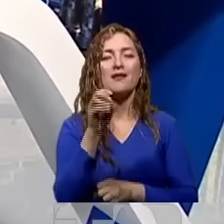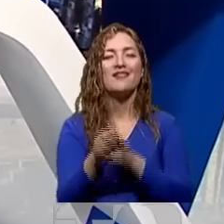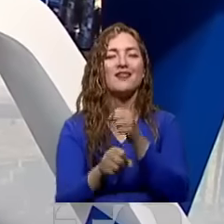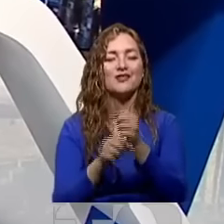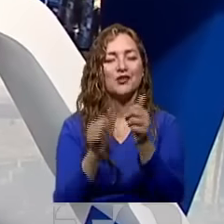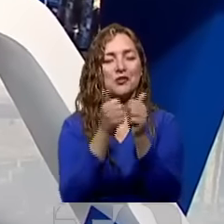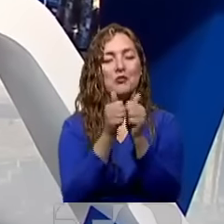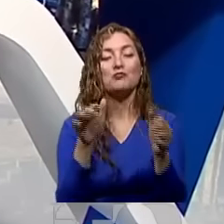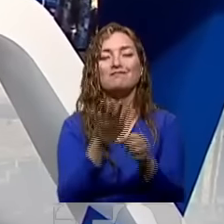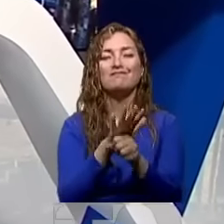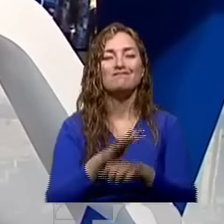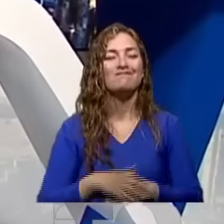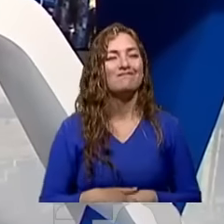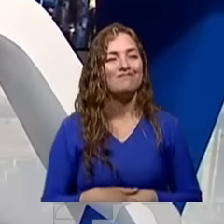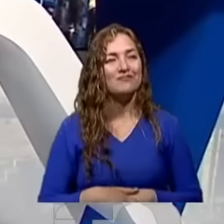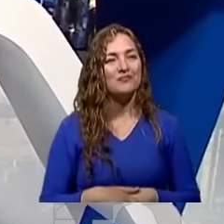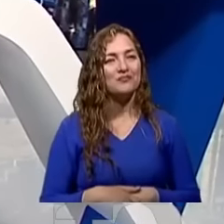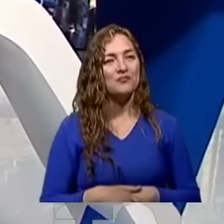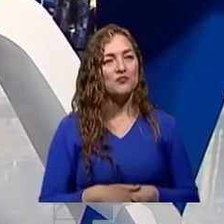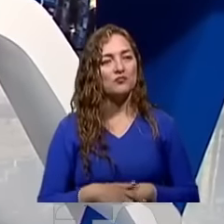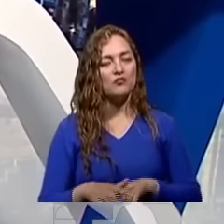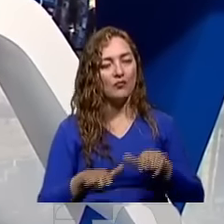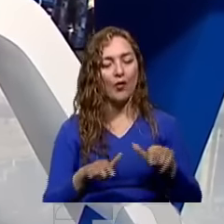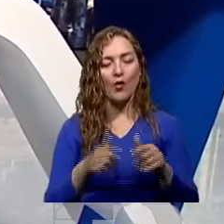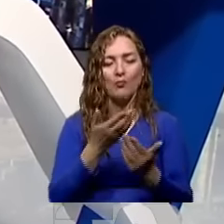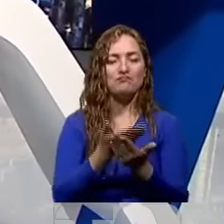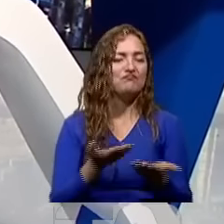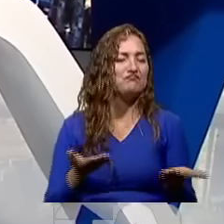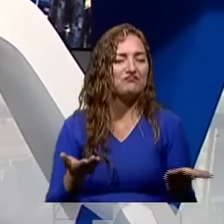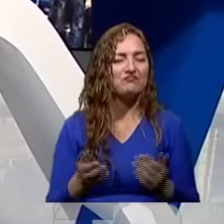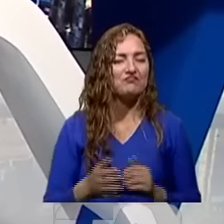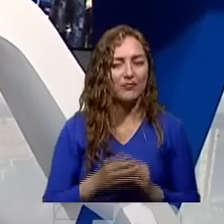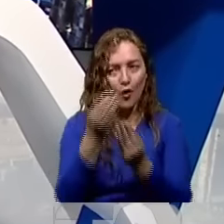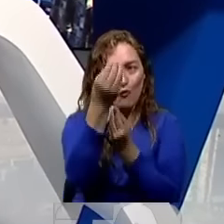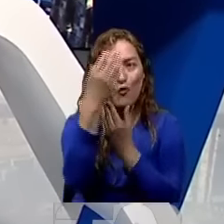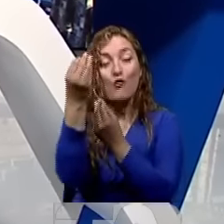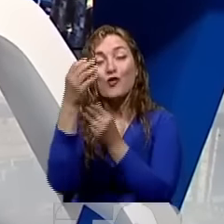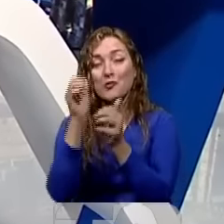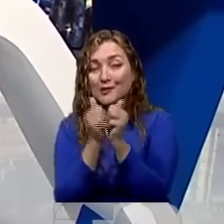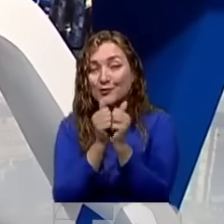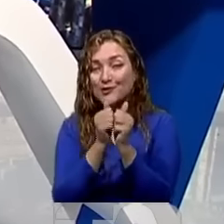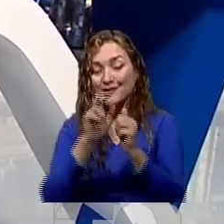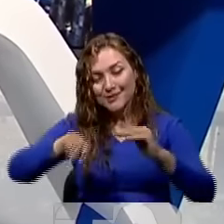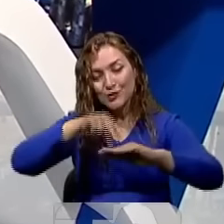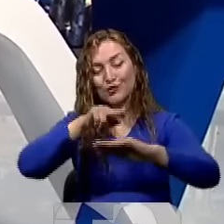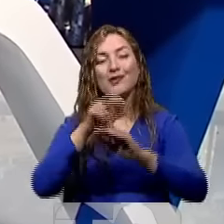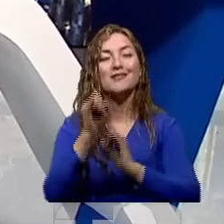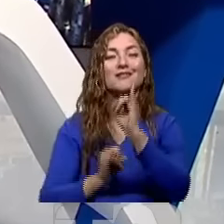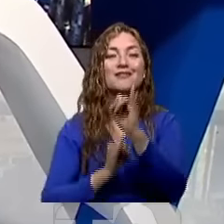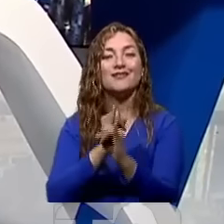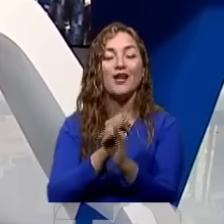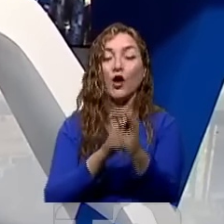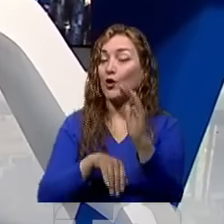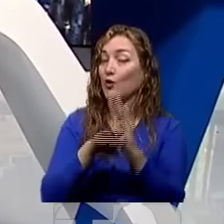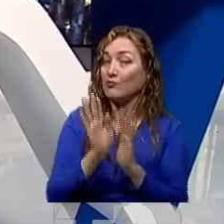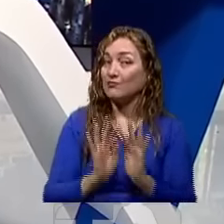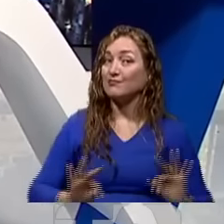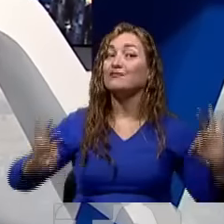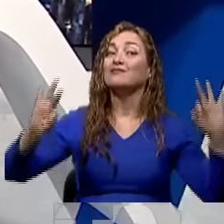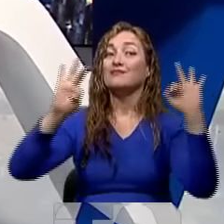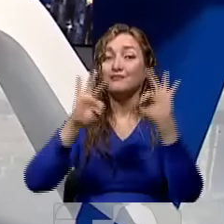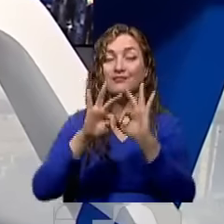Deporte Total. Un espacio que ha brindado, digamos, mucha información deportiva nacional, internacional. Y lo más importante es